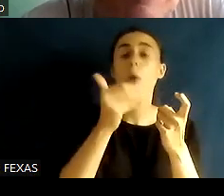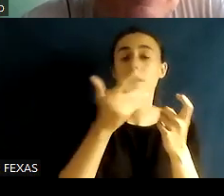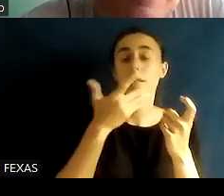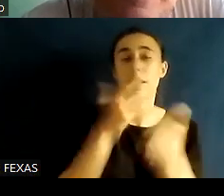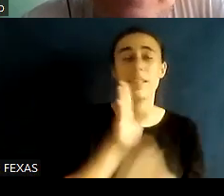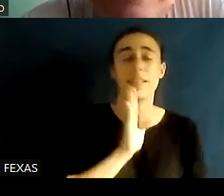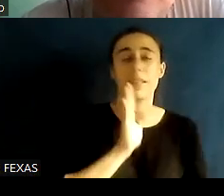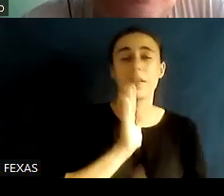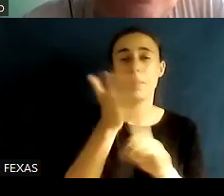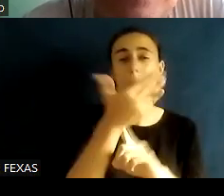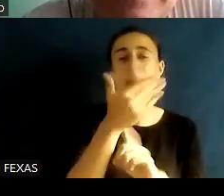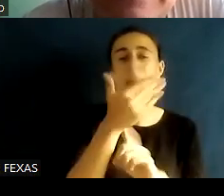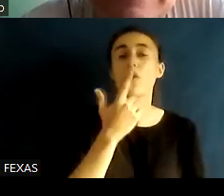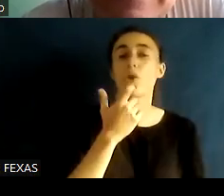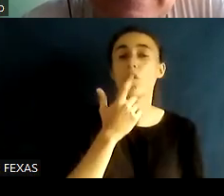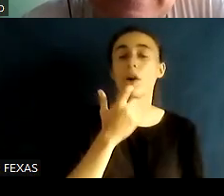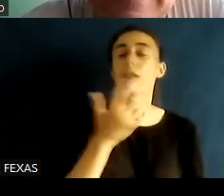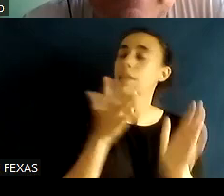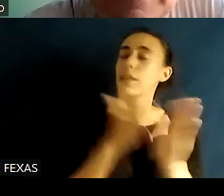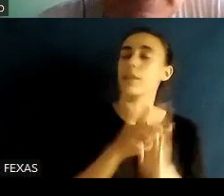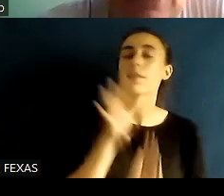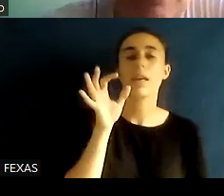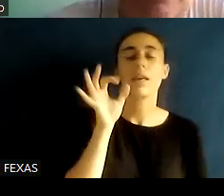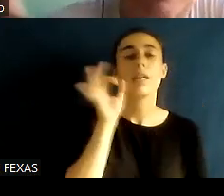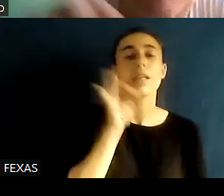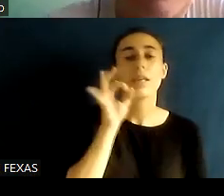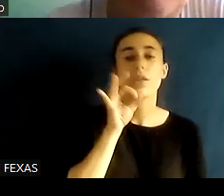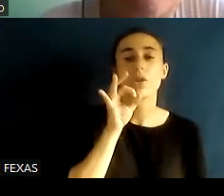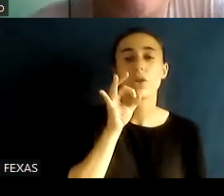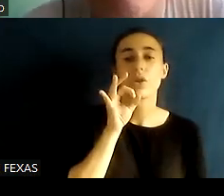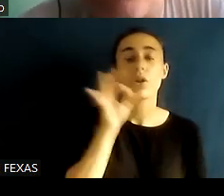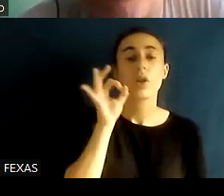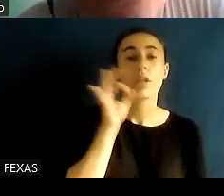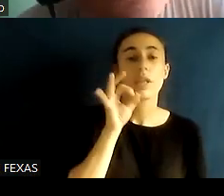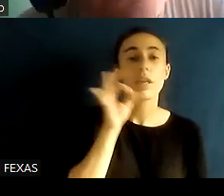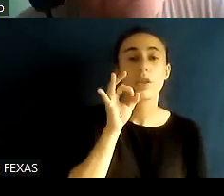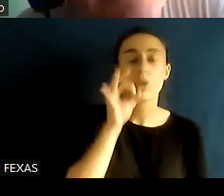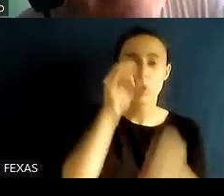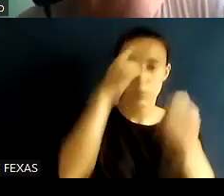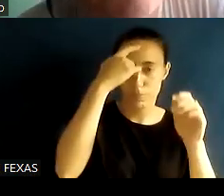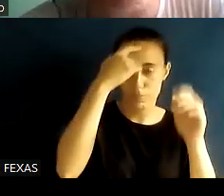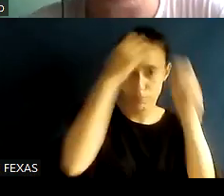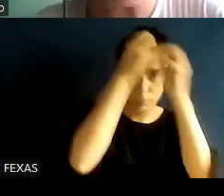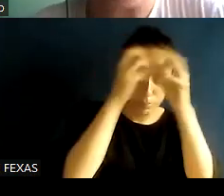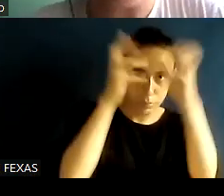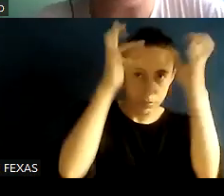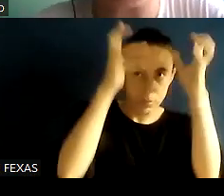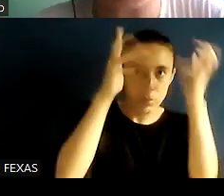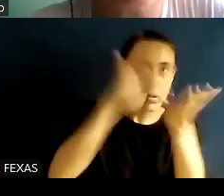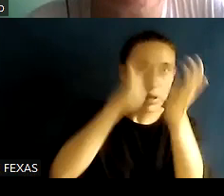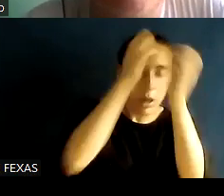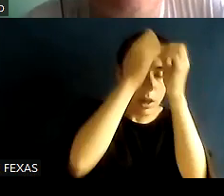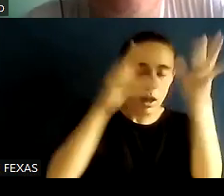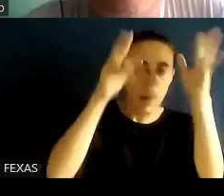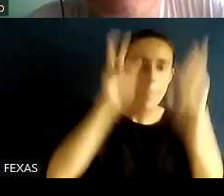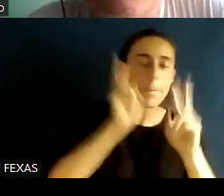comentado antes, es decir, si hay trastornos del orden o del espectro alucinatorio, si tiene alucinaciones visuales,